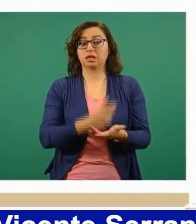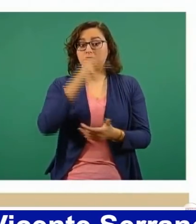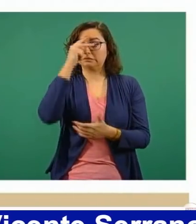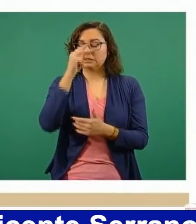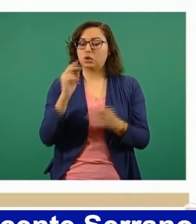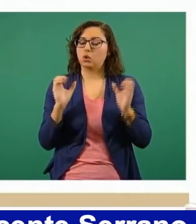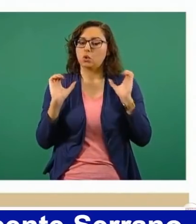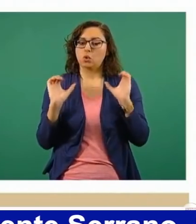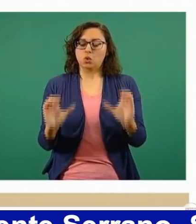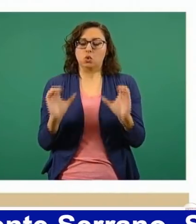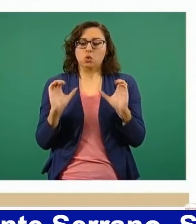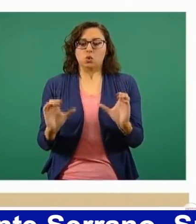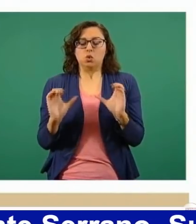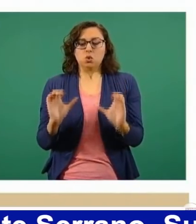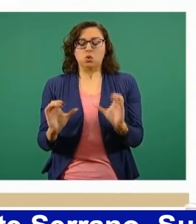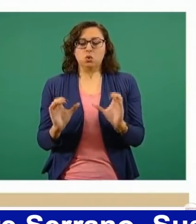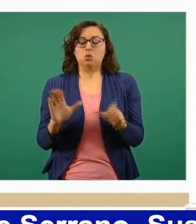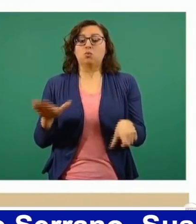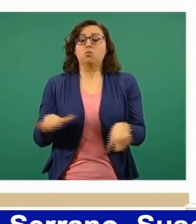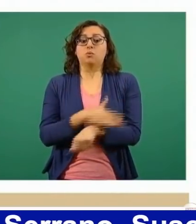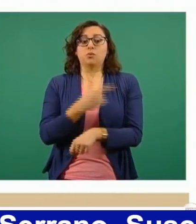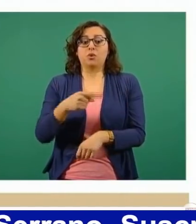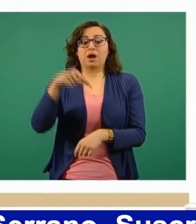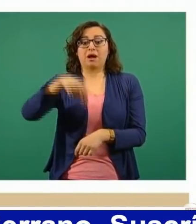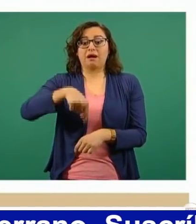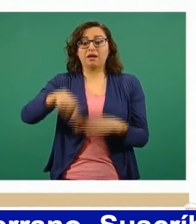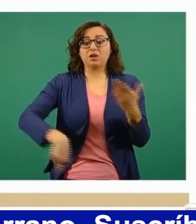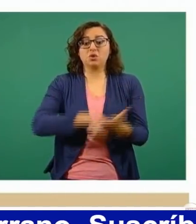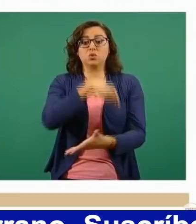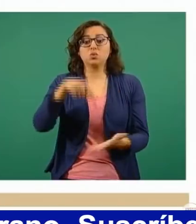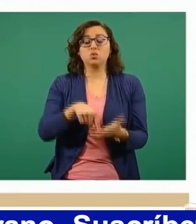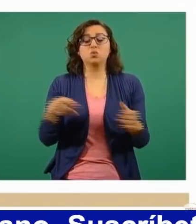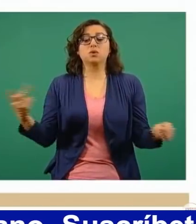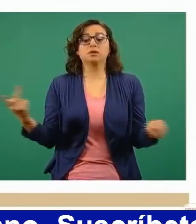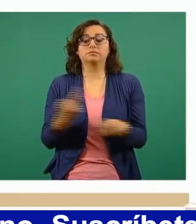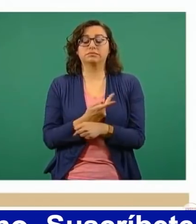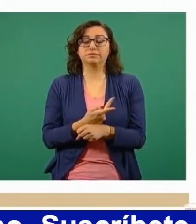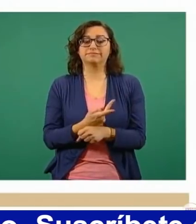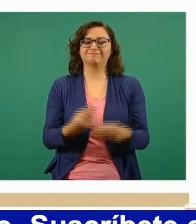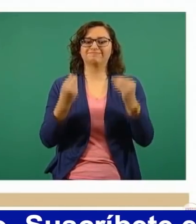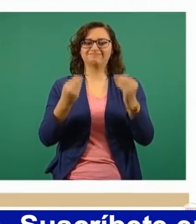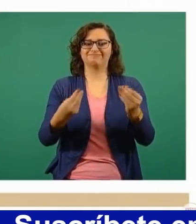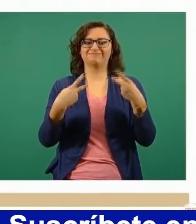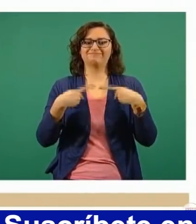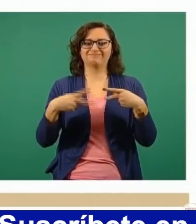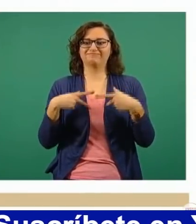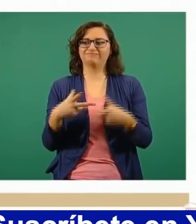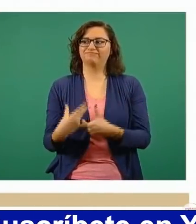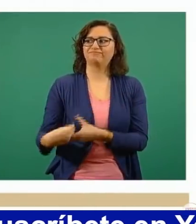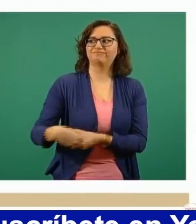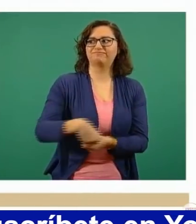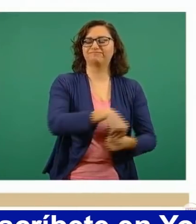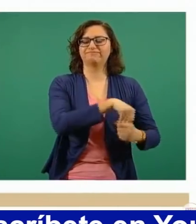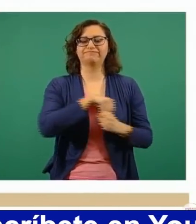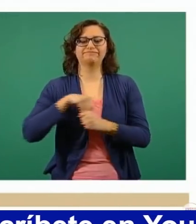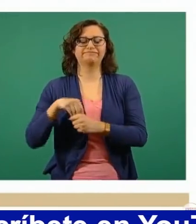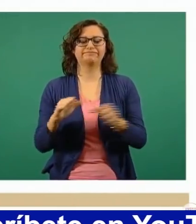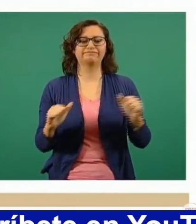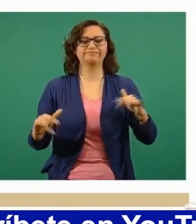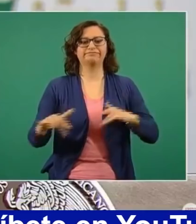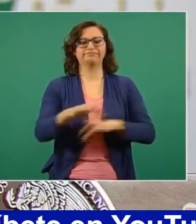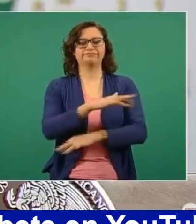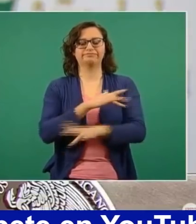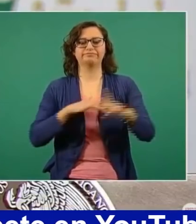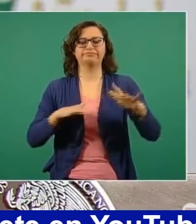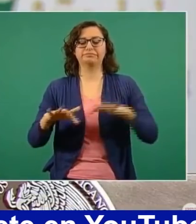cuidado, sobre todo porque es la zona más densamente poblada de todo el país y eso hace que a veces